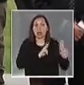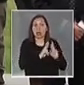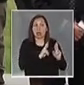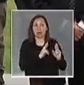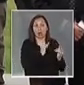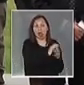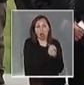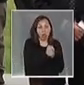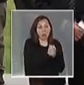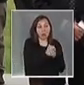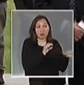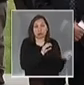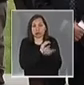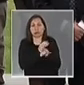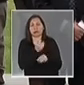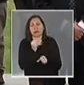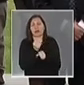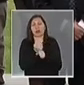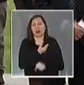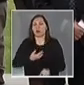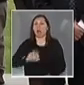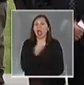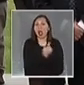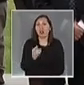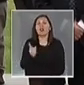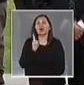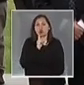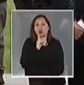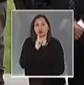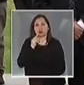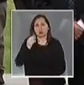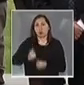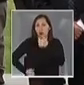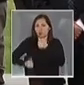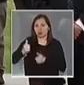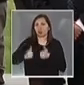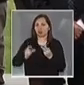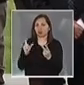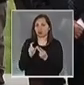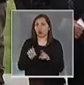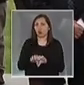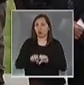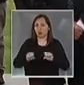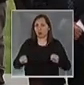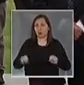relaciones personales. Cada uno está en función de sus méritos profesionales y su